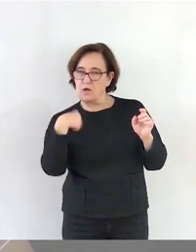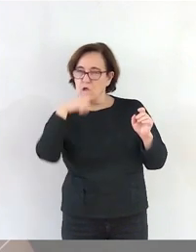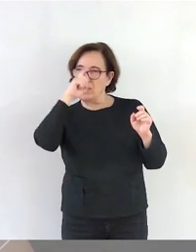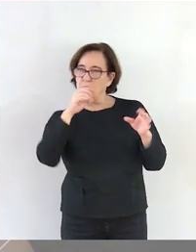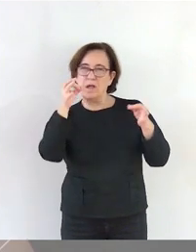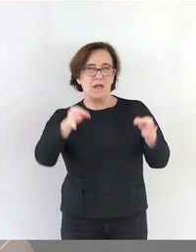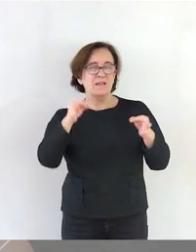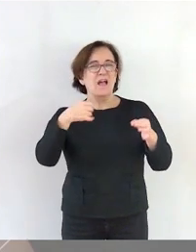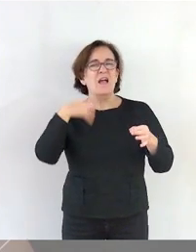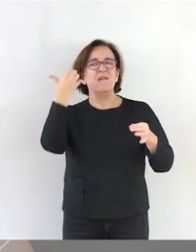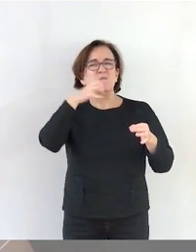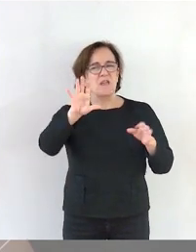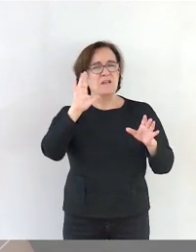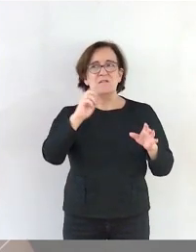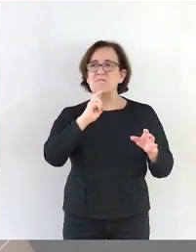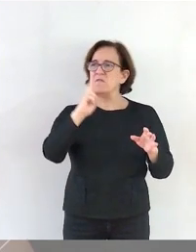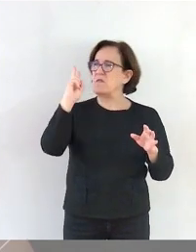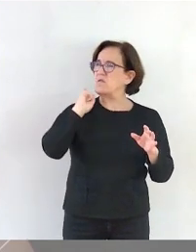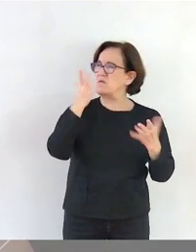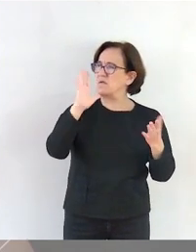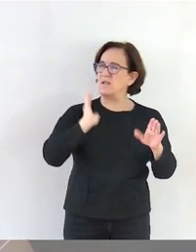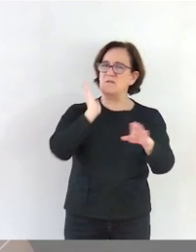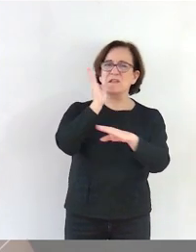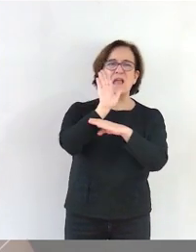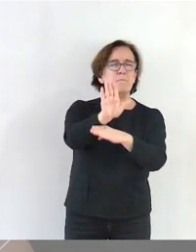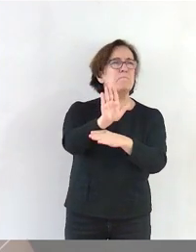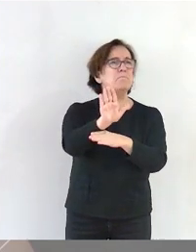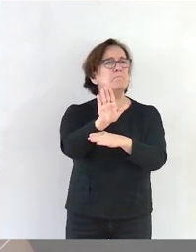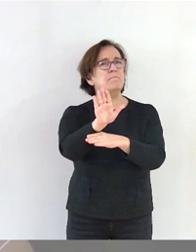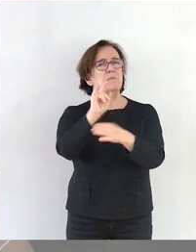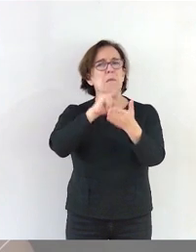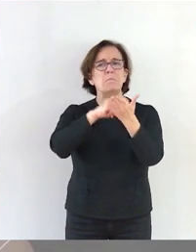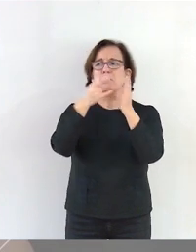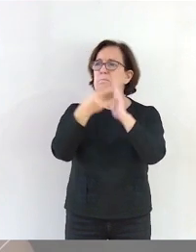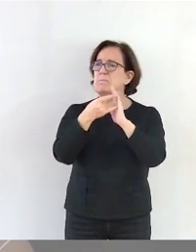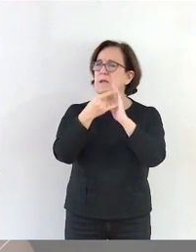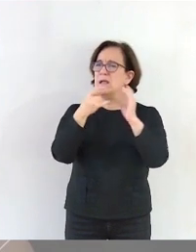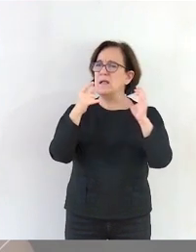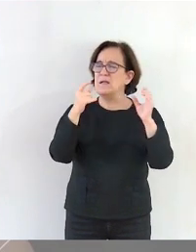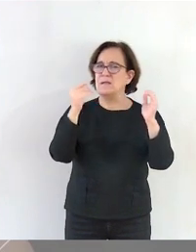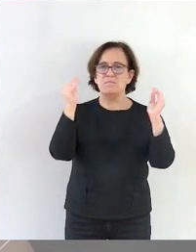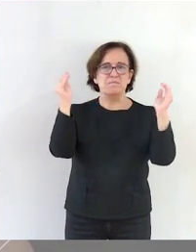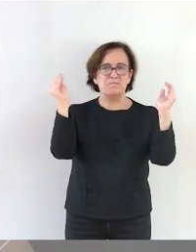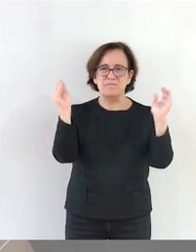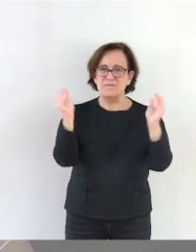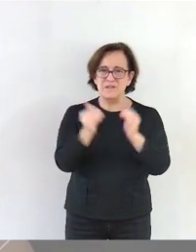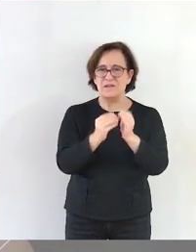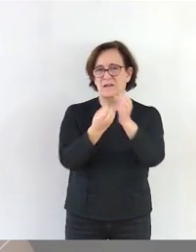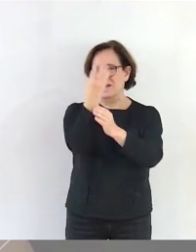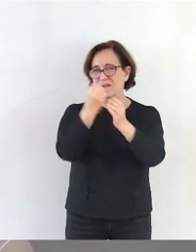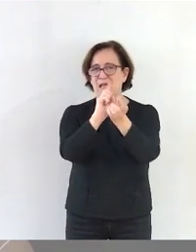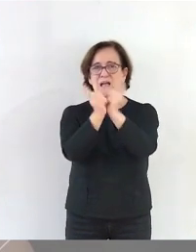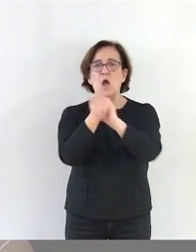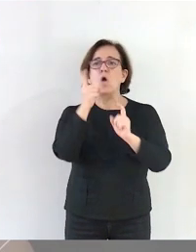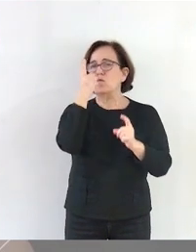siempre cuento la anécdota hace un par de años asistí a la presentación de un plan de reducción de emisiones Bueno un plan de lucha contra el cambio climático de una